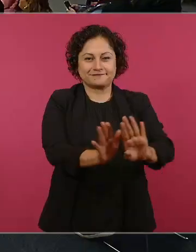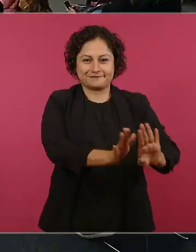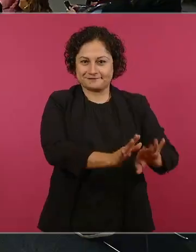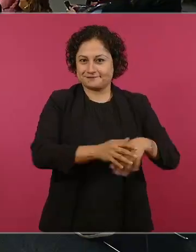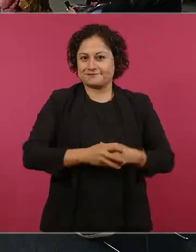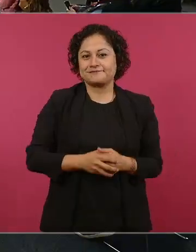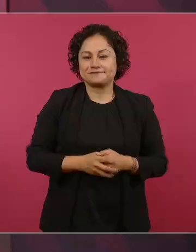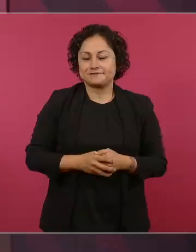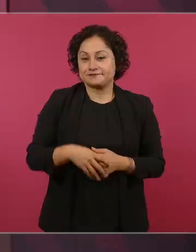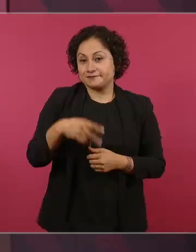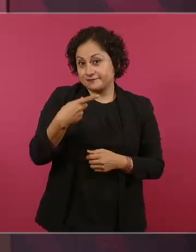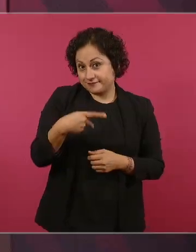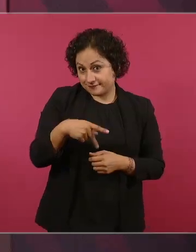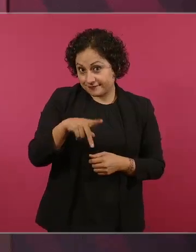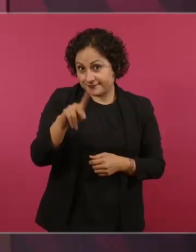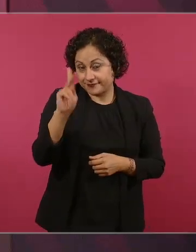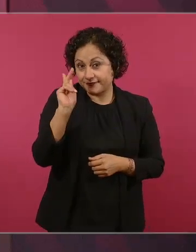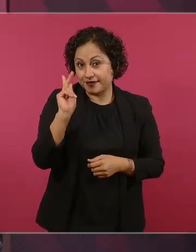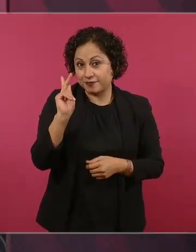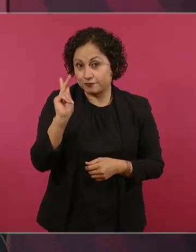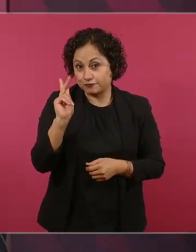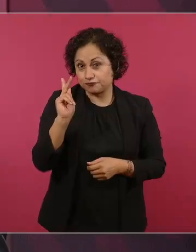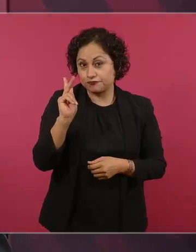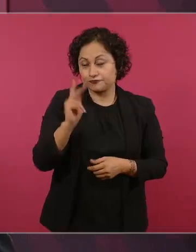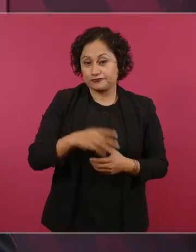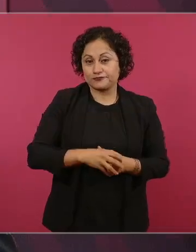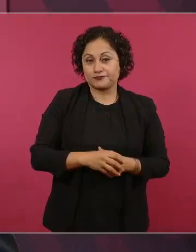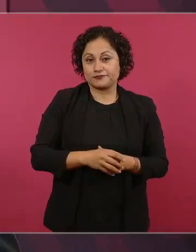Pero vaya que